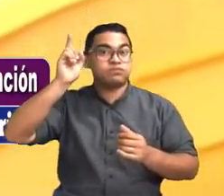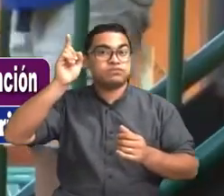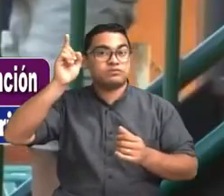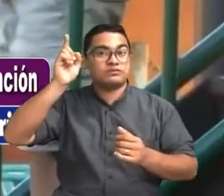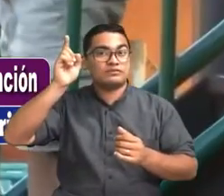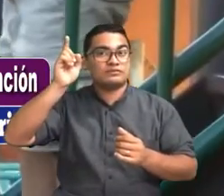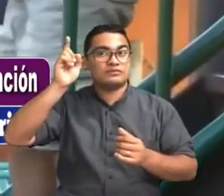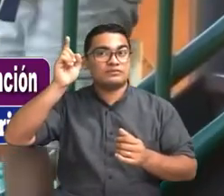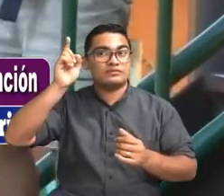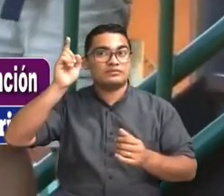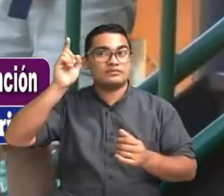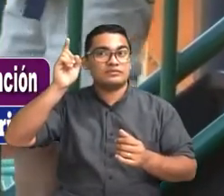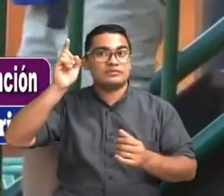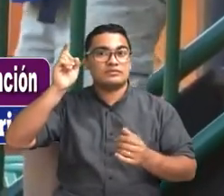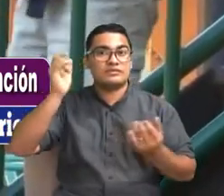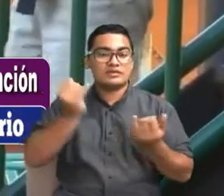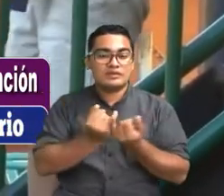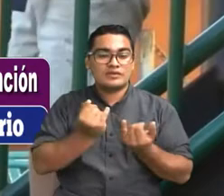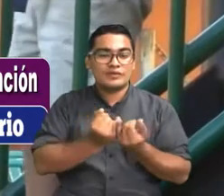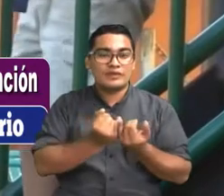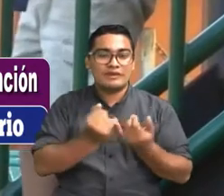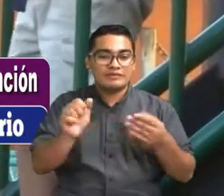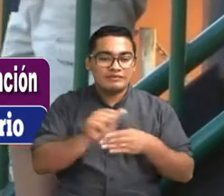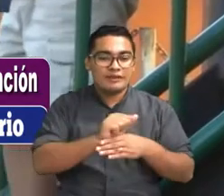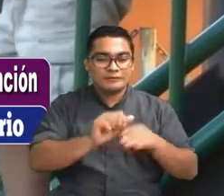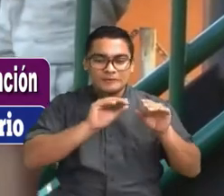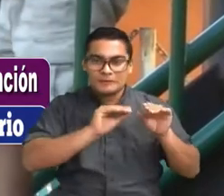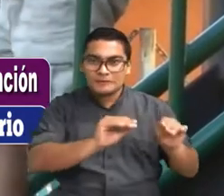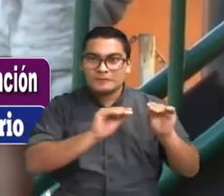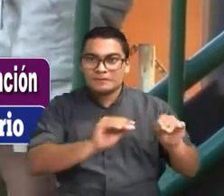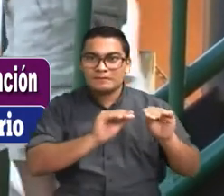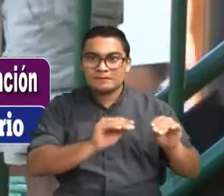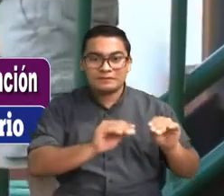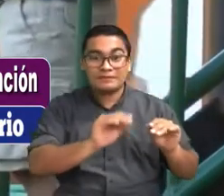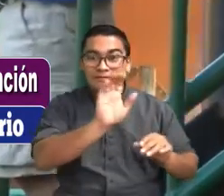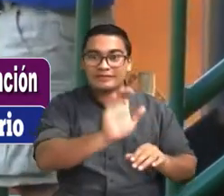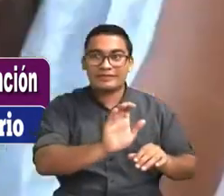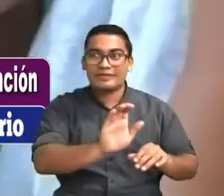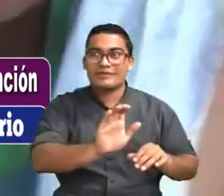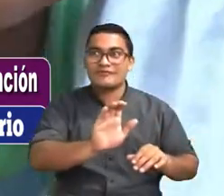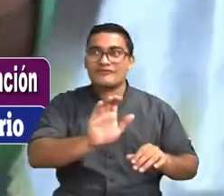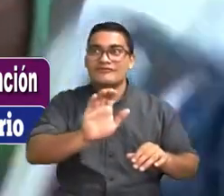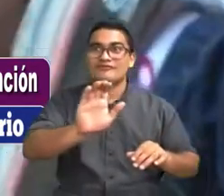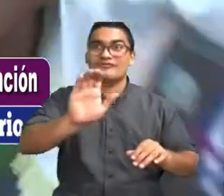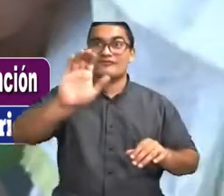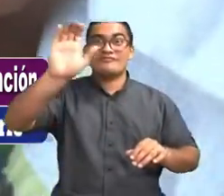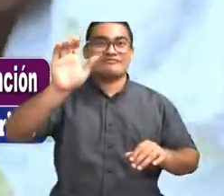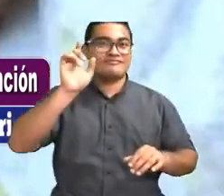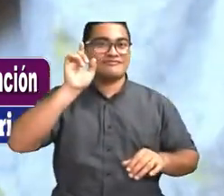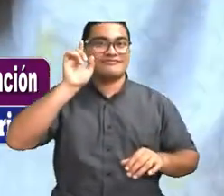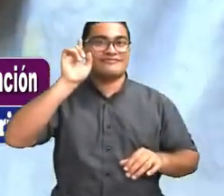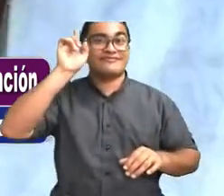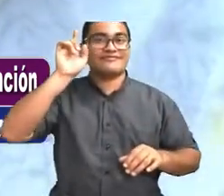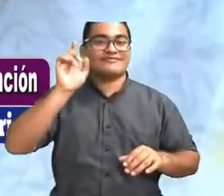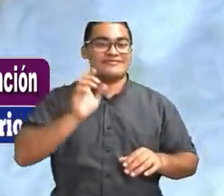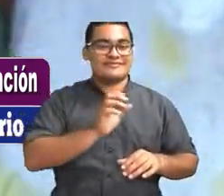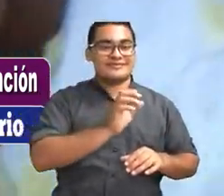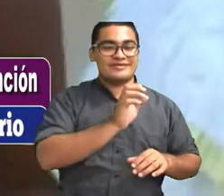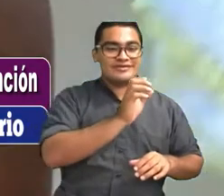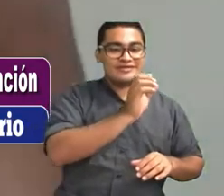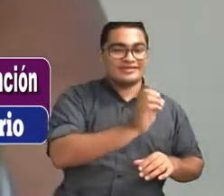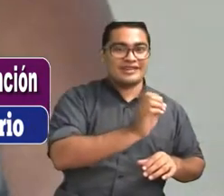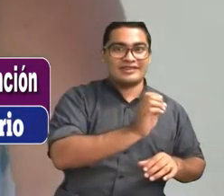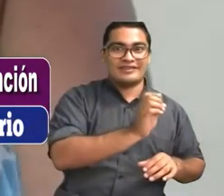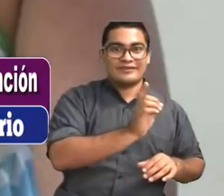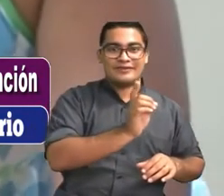transformando en la medida que vas estimulando, en la medida que se estimula al niño, desde la primera infancia, desde 0 a